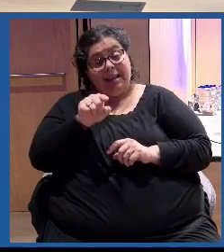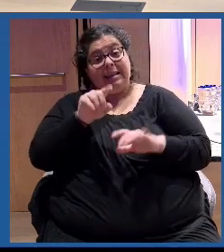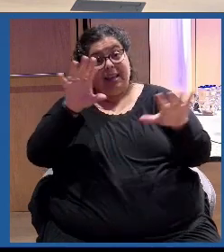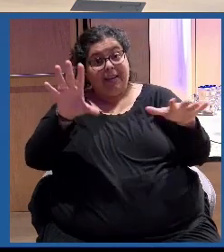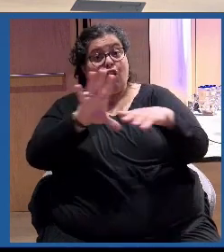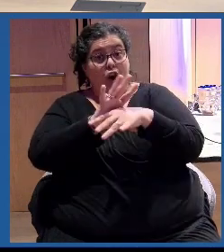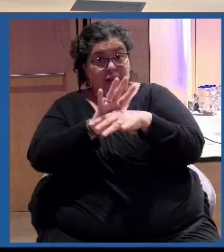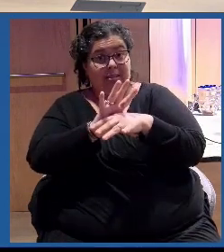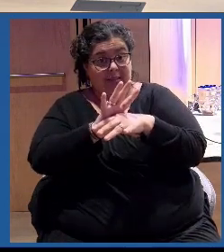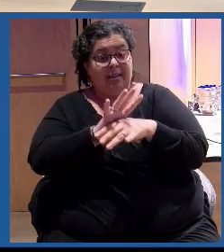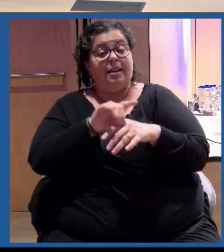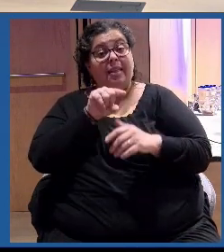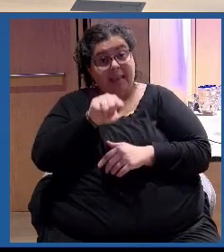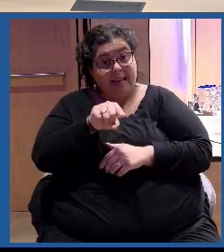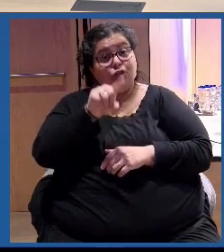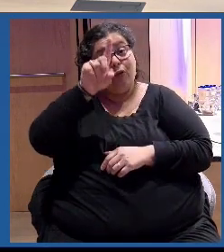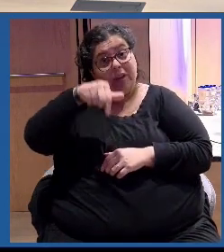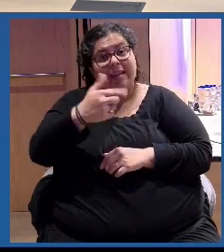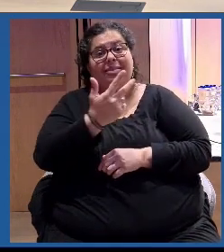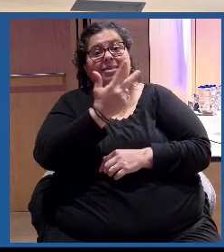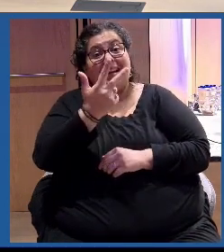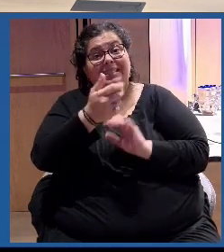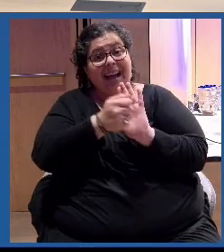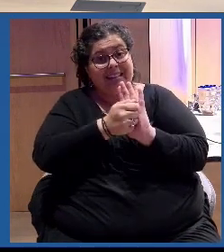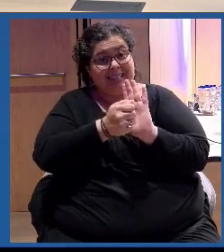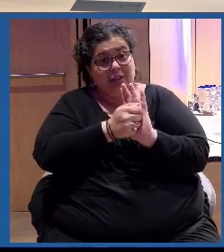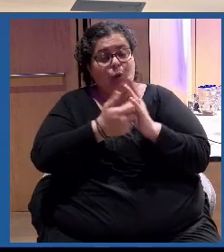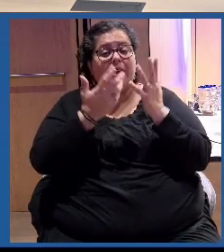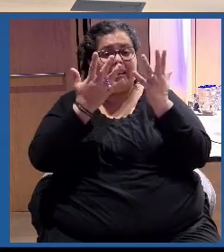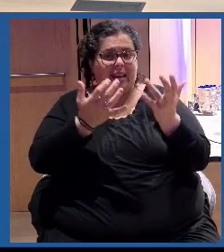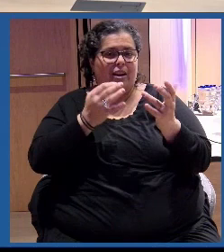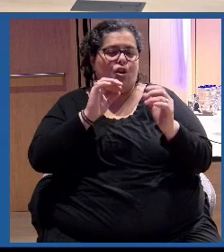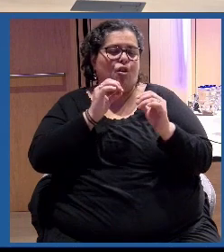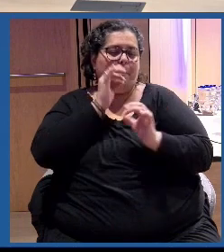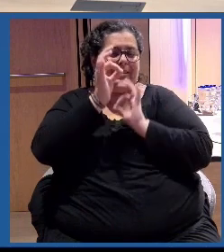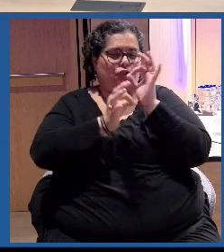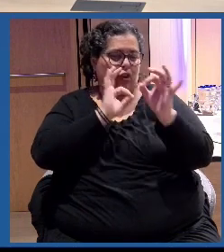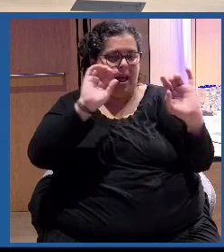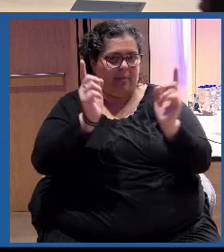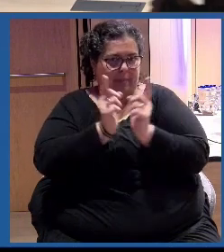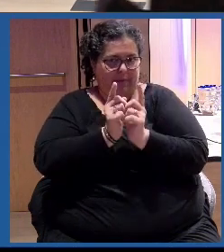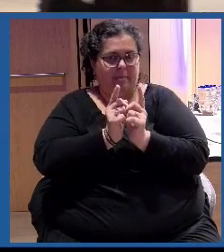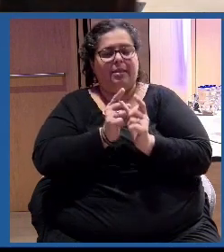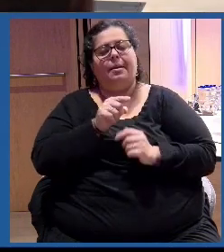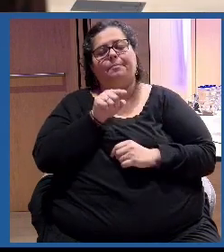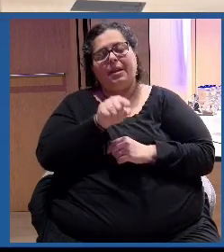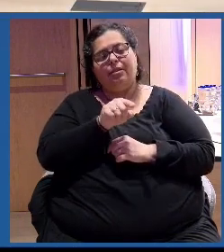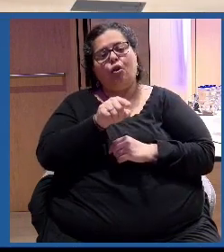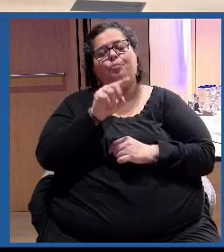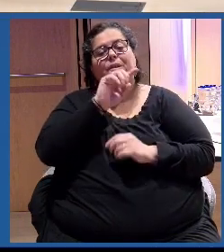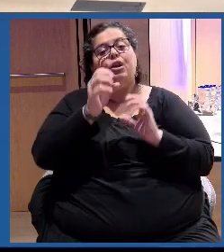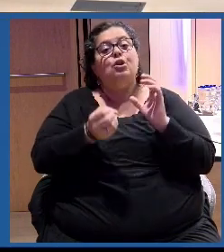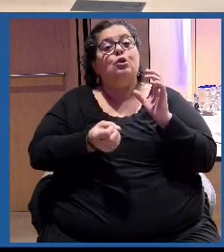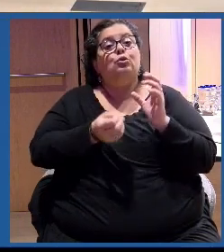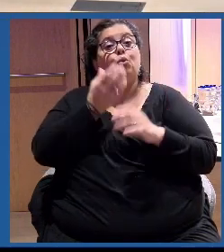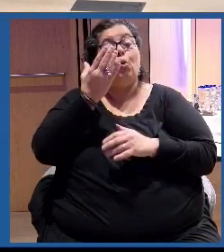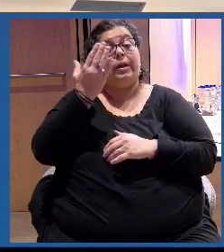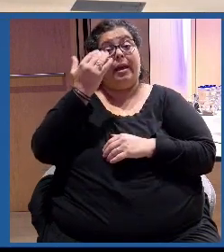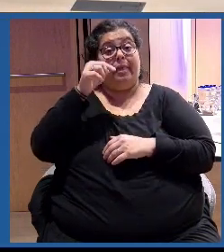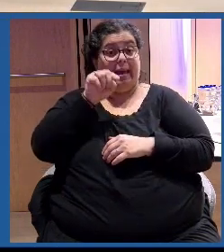derivan 3 artículos que quisiera mencionar brevemente, que surgen justamente de la